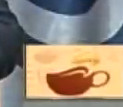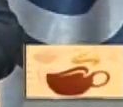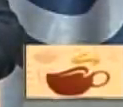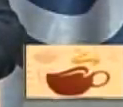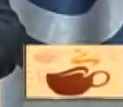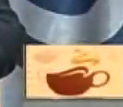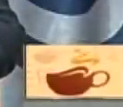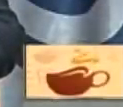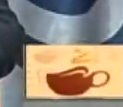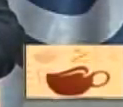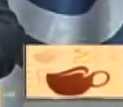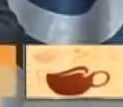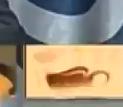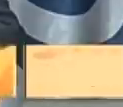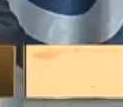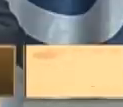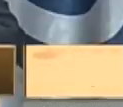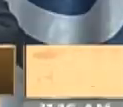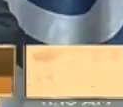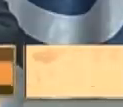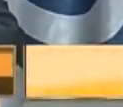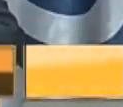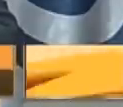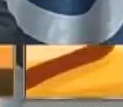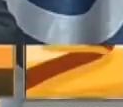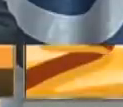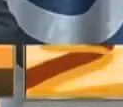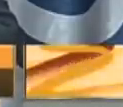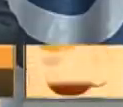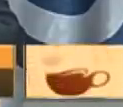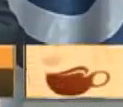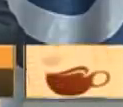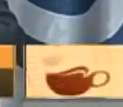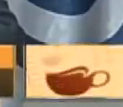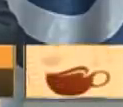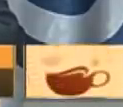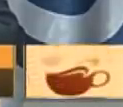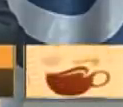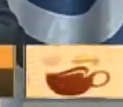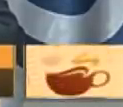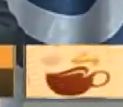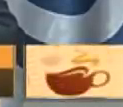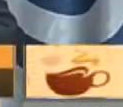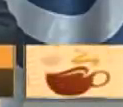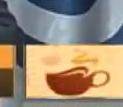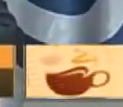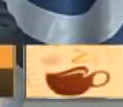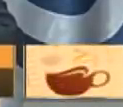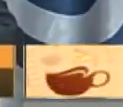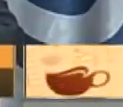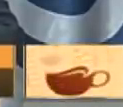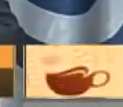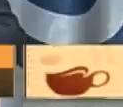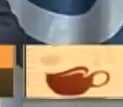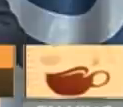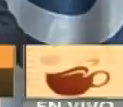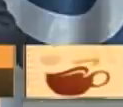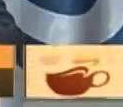Público, tal como ha sido nuestra política, una política del Estado